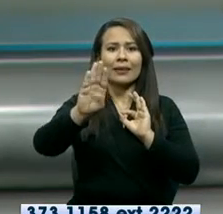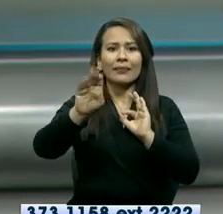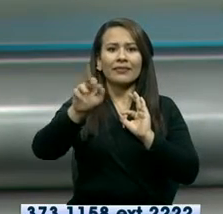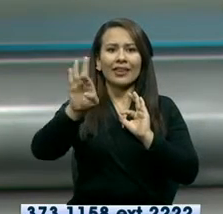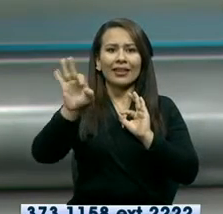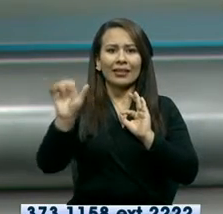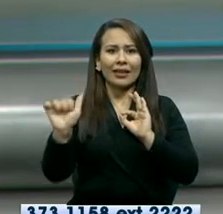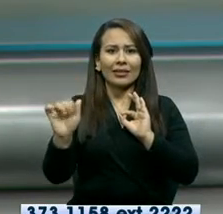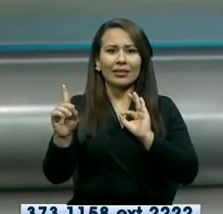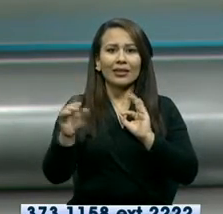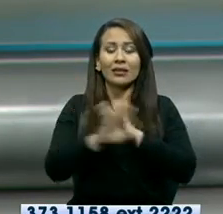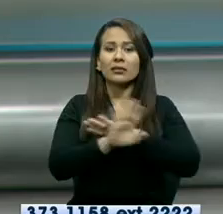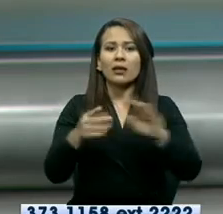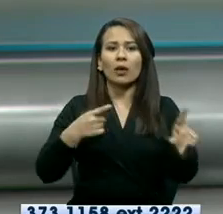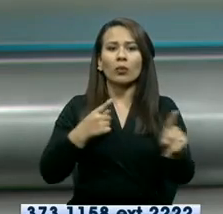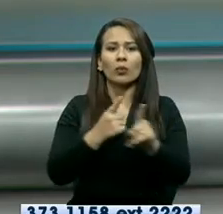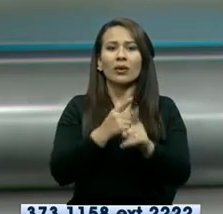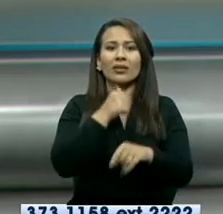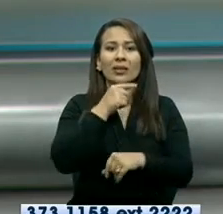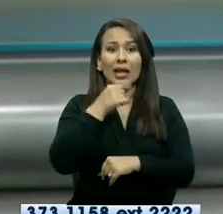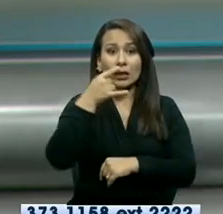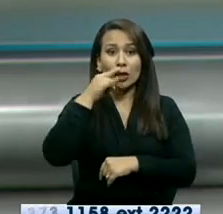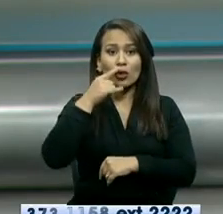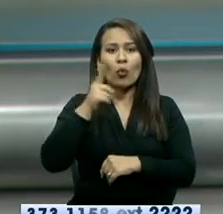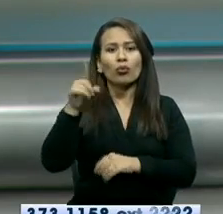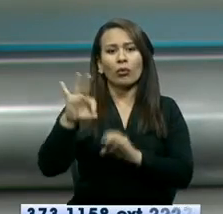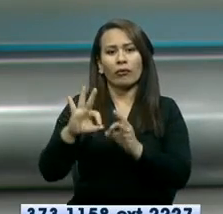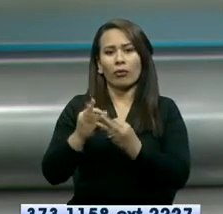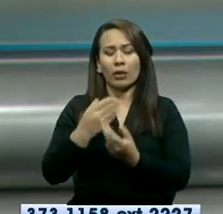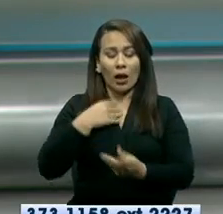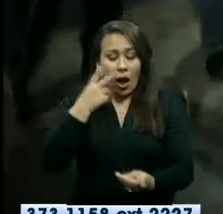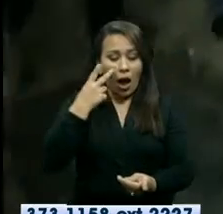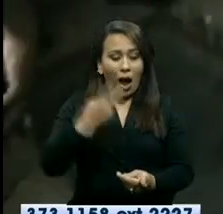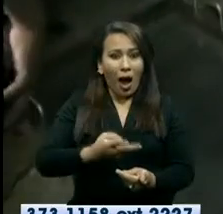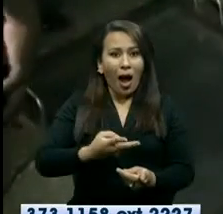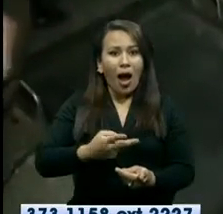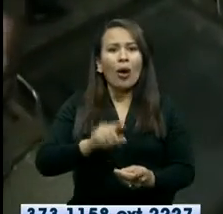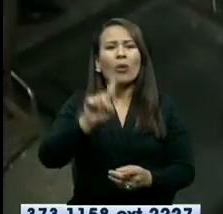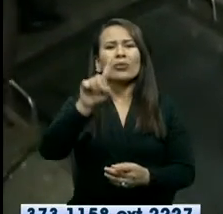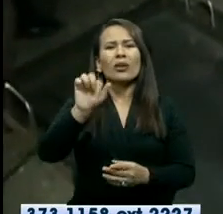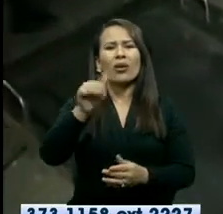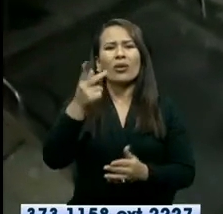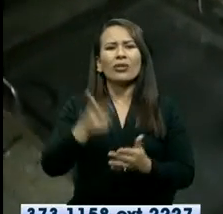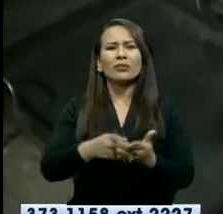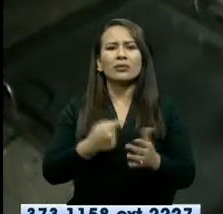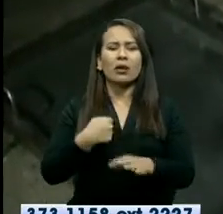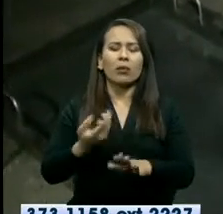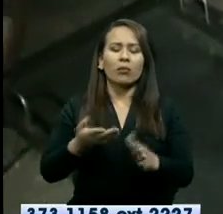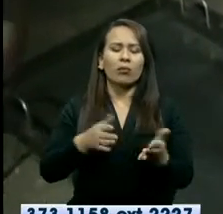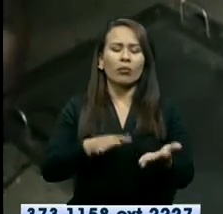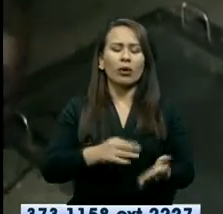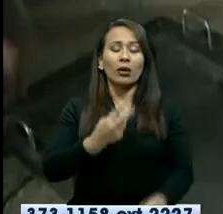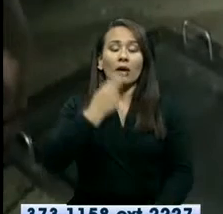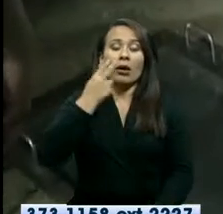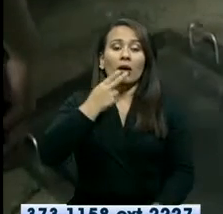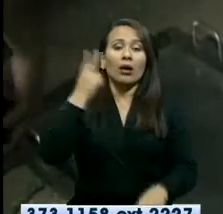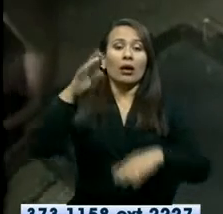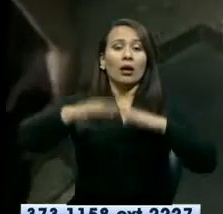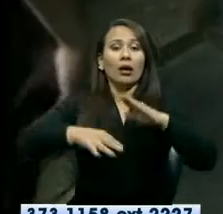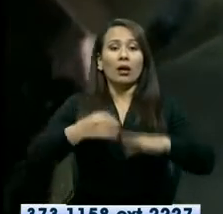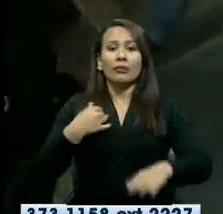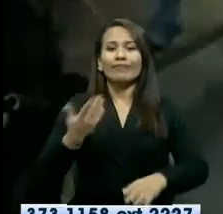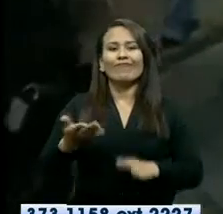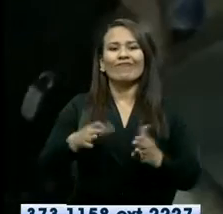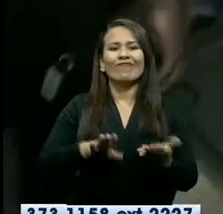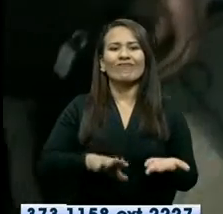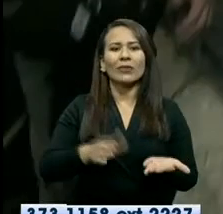cuerpo fue encontrado por uno de sus familiares. Una nueva víctima por ahogo se registró en la provincia de Santa Elena.